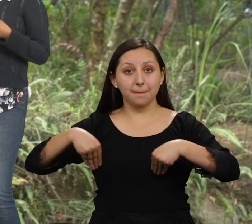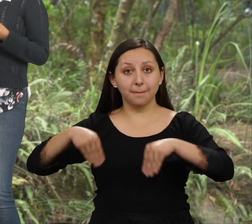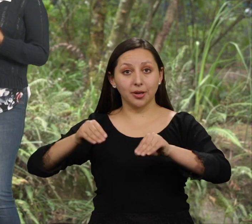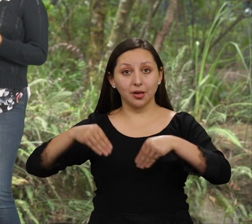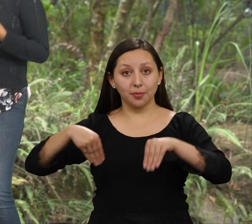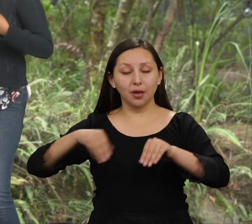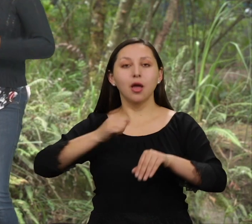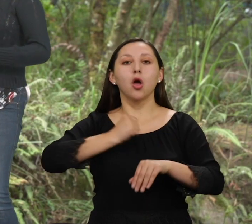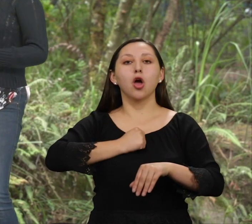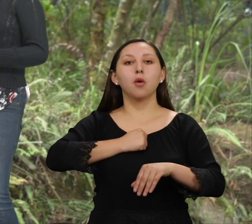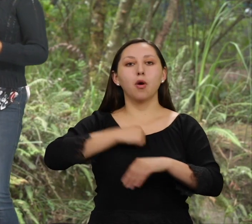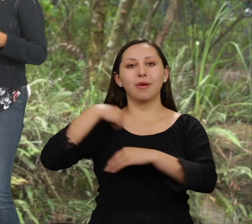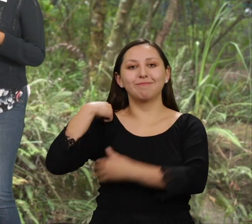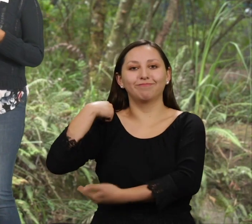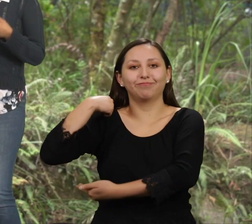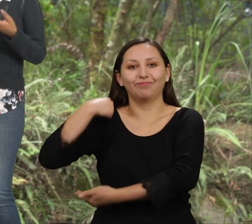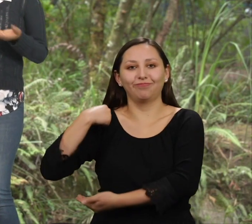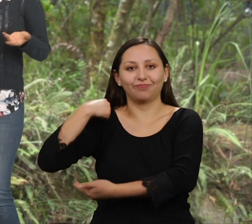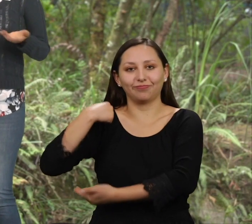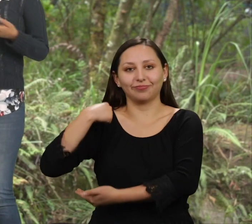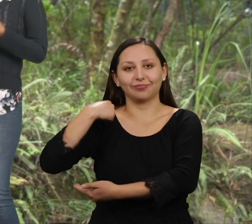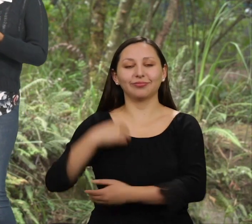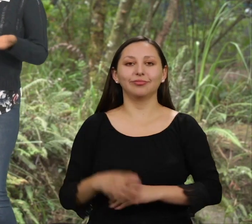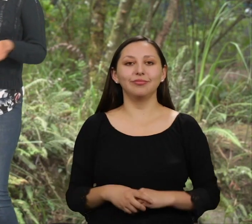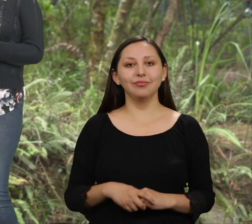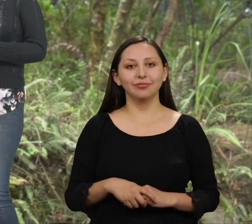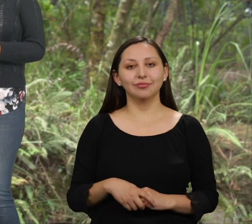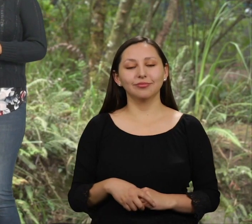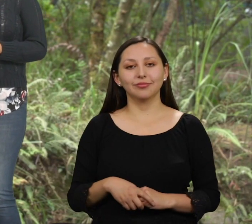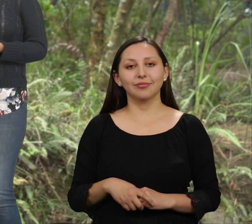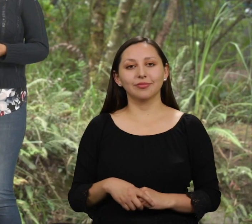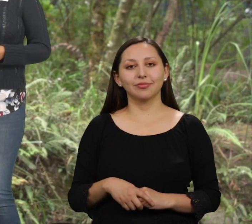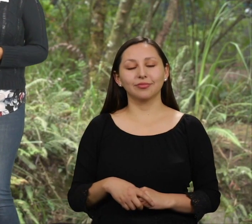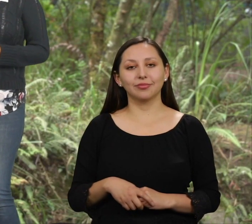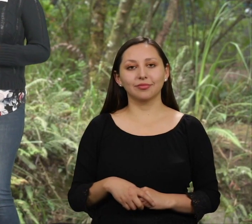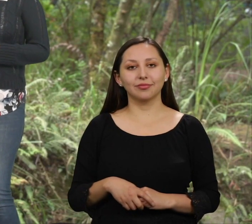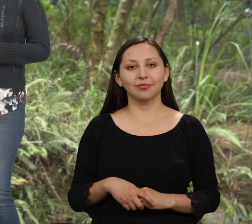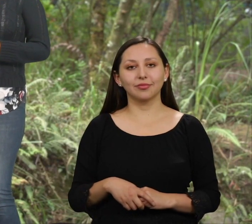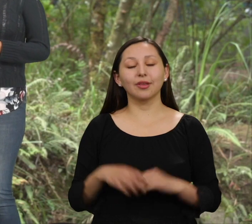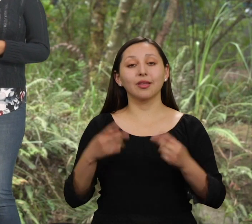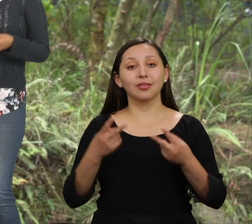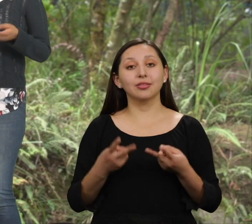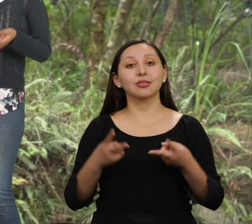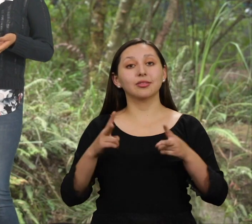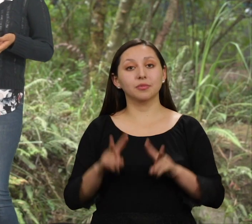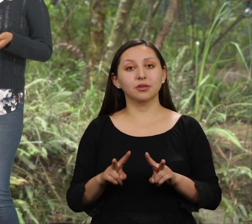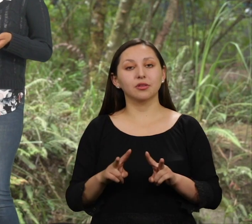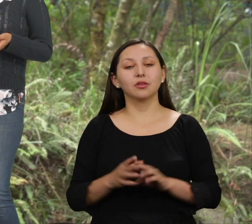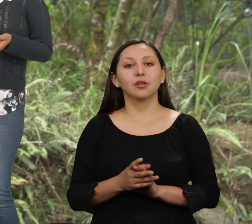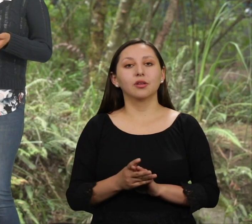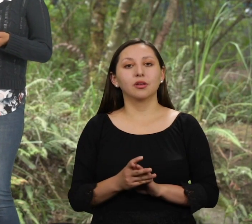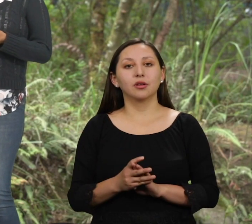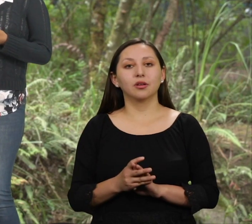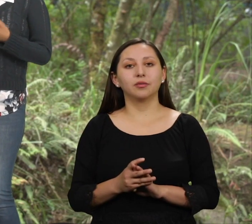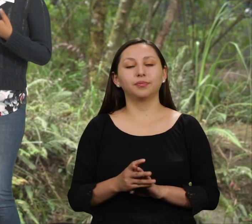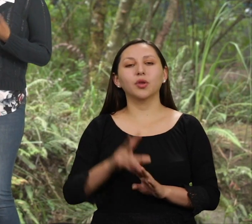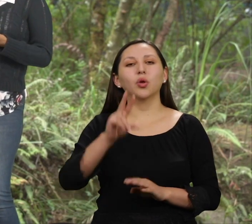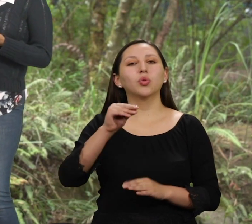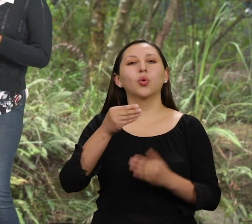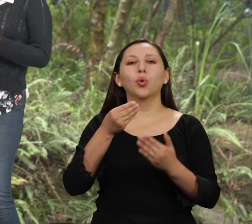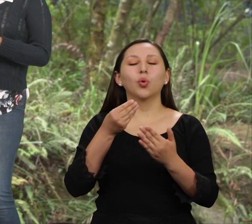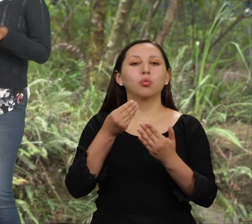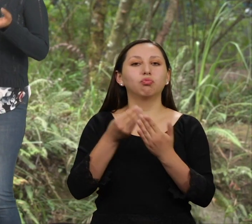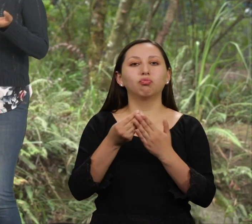llevar bolsas de tela Reusables Biodegradables o reusables Bien Evitemos el uso de productos